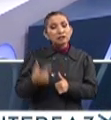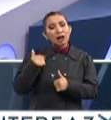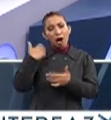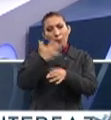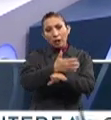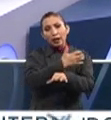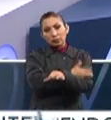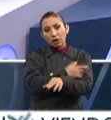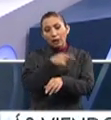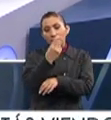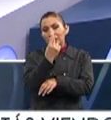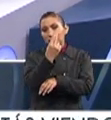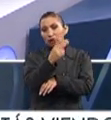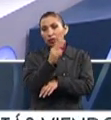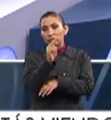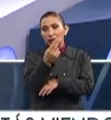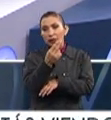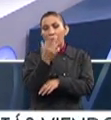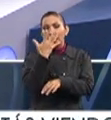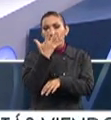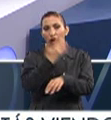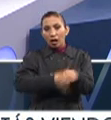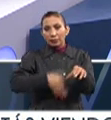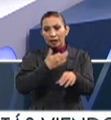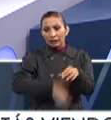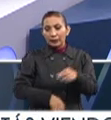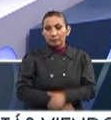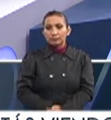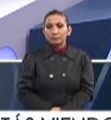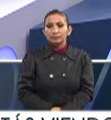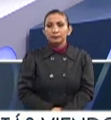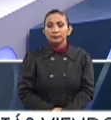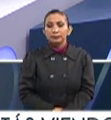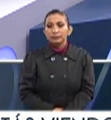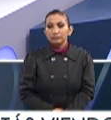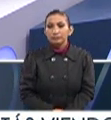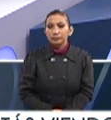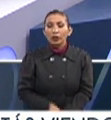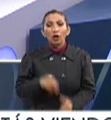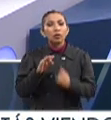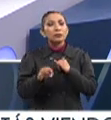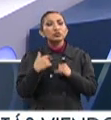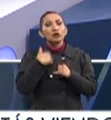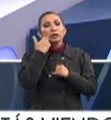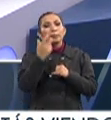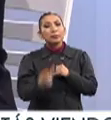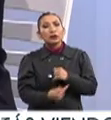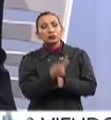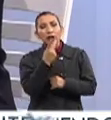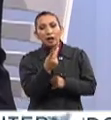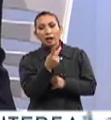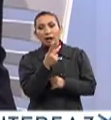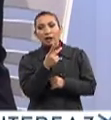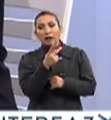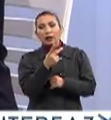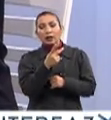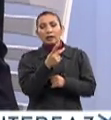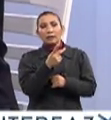van a acompañar este 25 a las 5 de la tarde. Finalmente me gustaría preguntarte, Alex